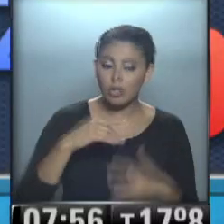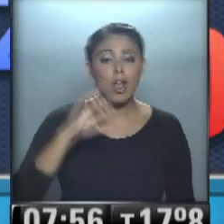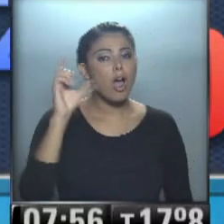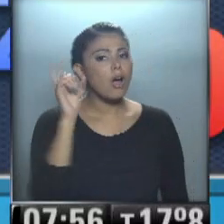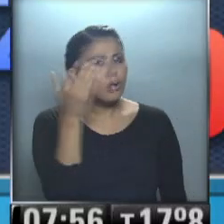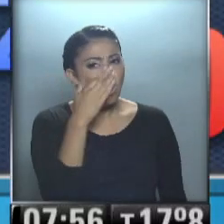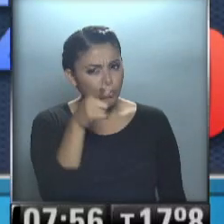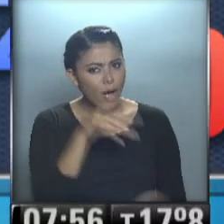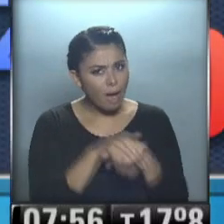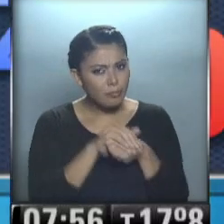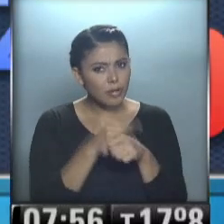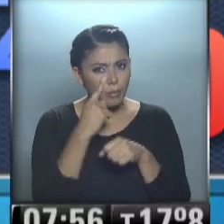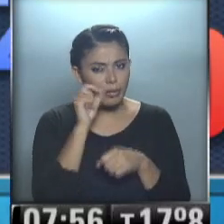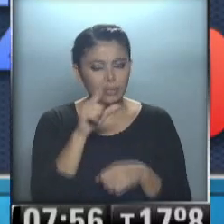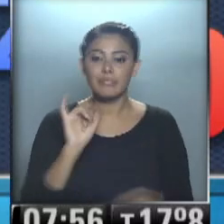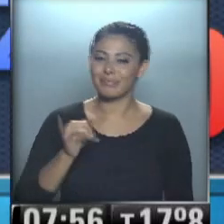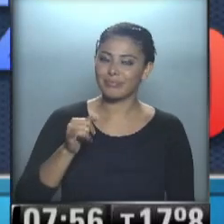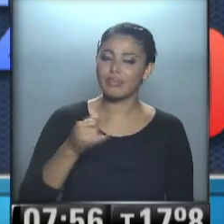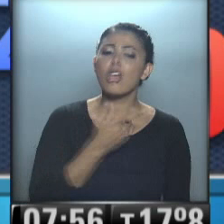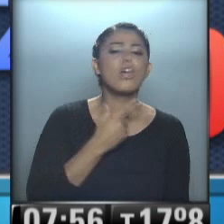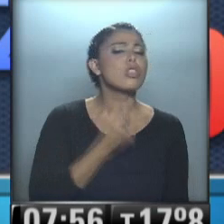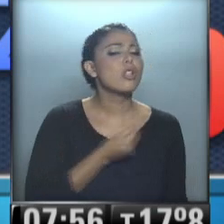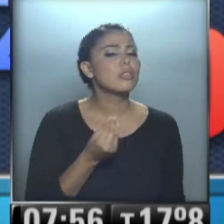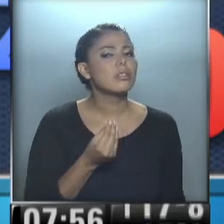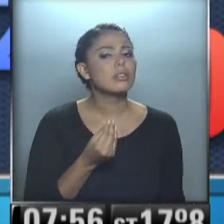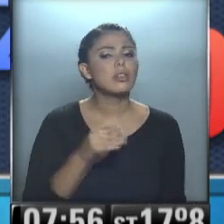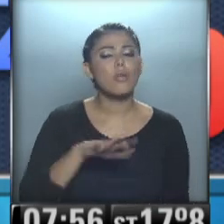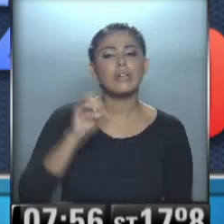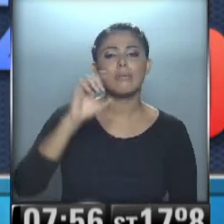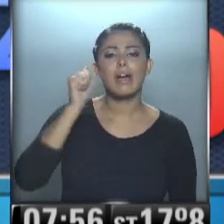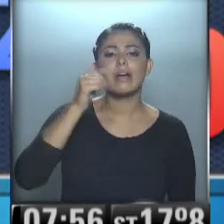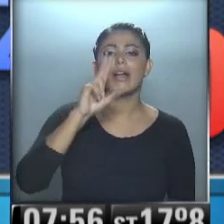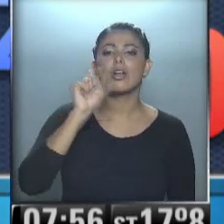viste, vos tenés amigos ahí, ¿no? Tengo amigos. ¿A dónde?